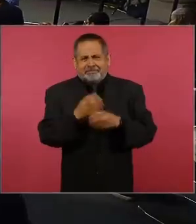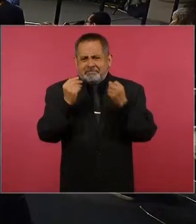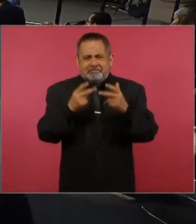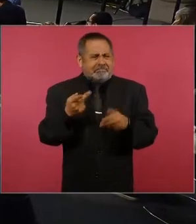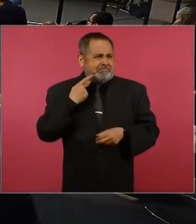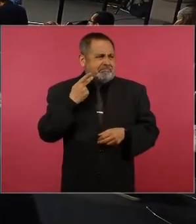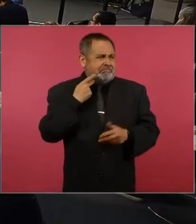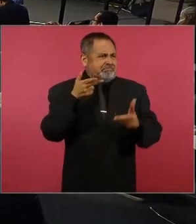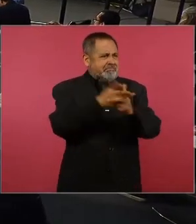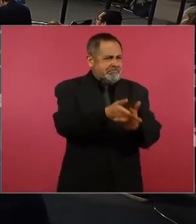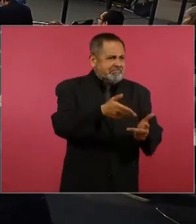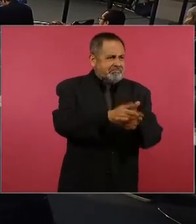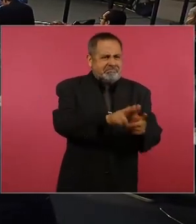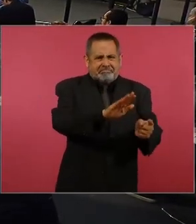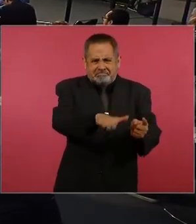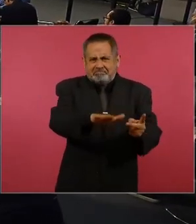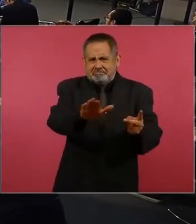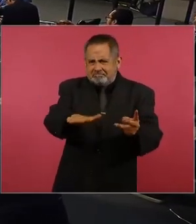secuestros